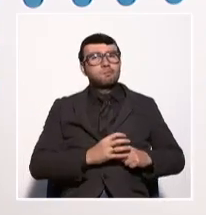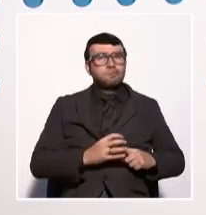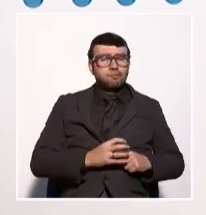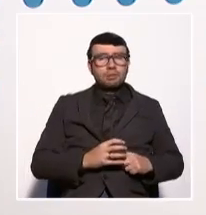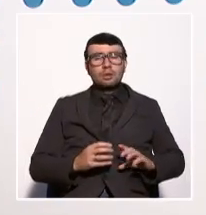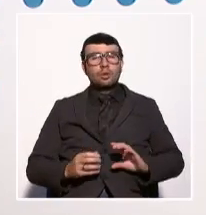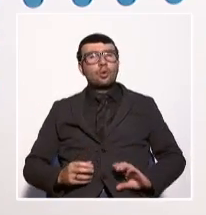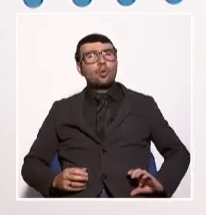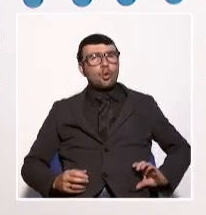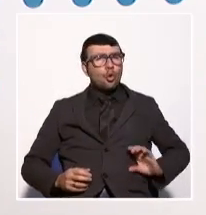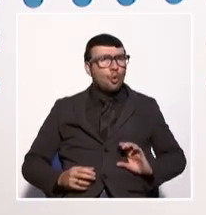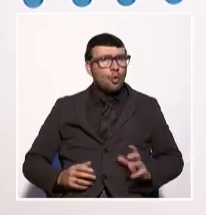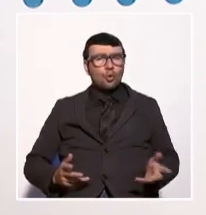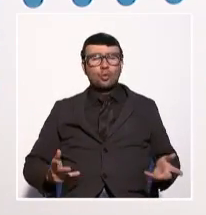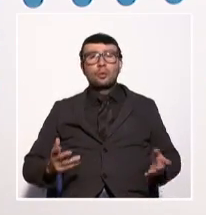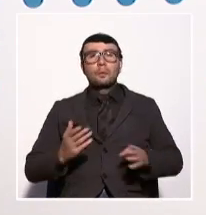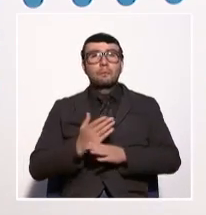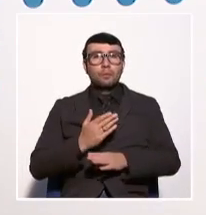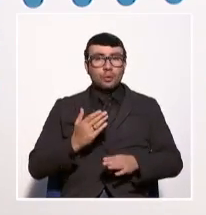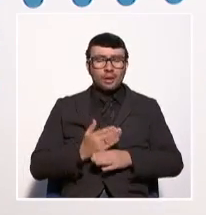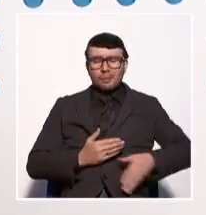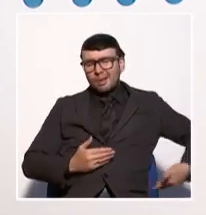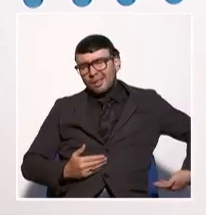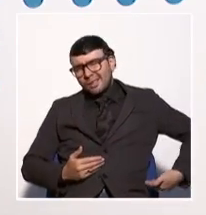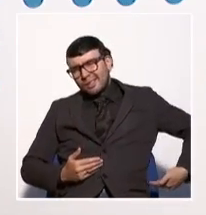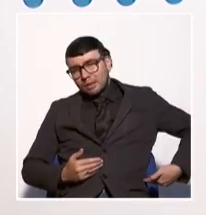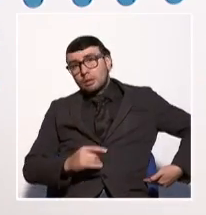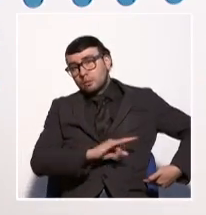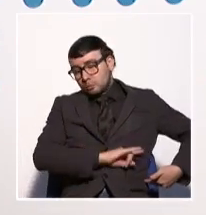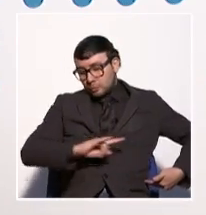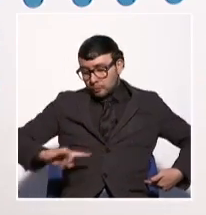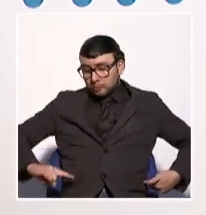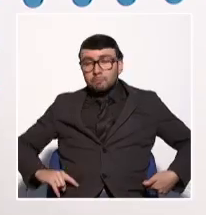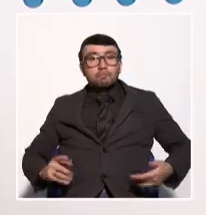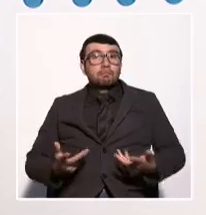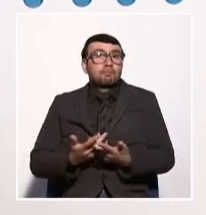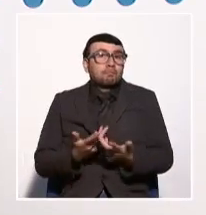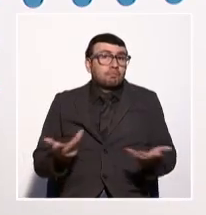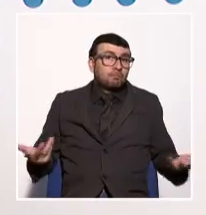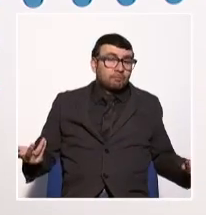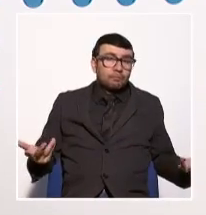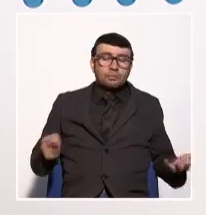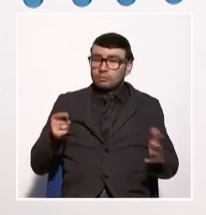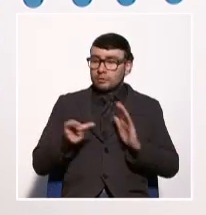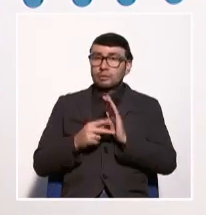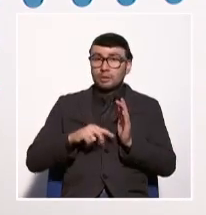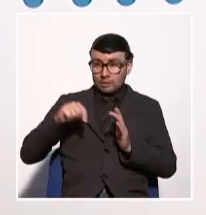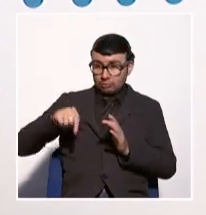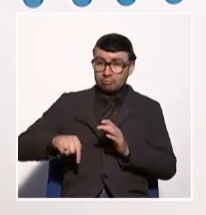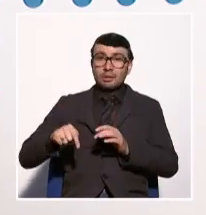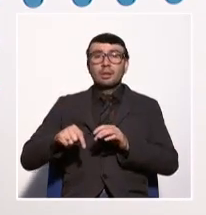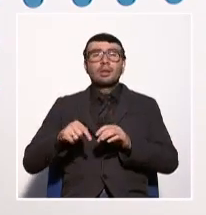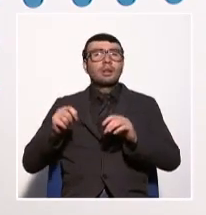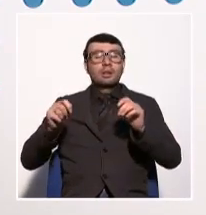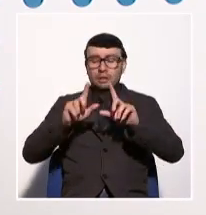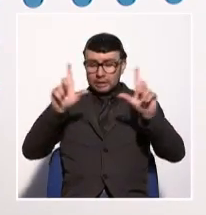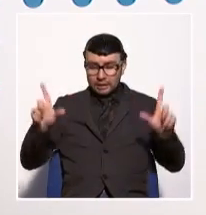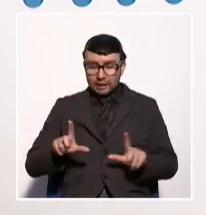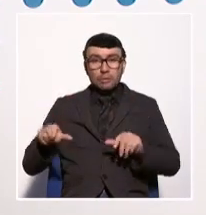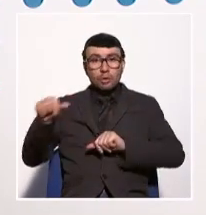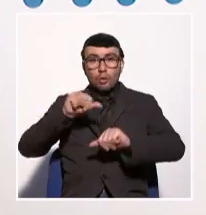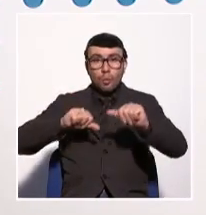problemas lumbares que se le están irradiando allí entonces como como decimos siempre esto no reemplaza una un examen ni un